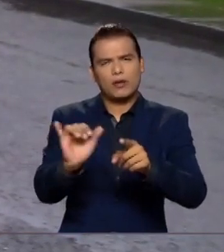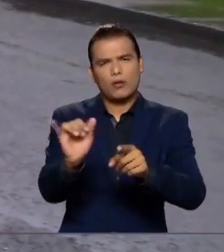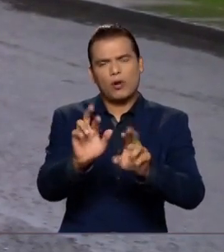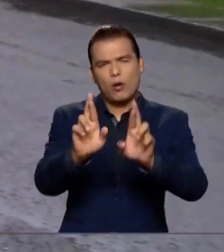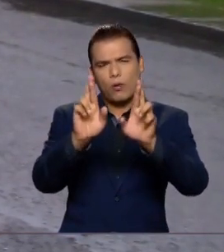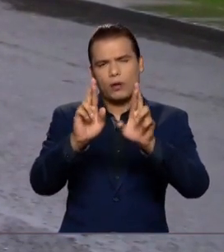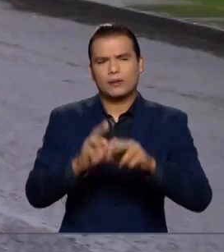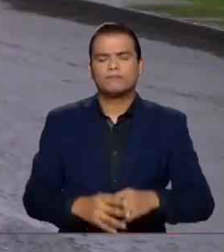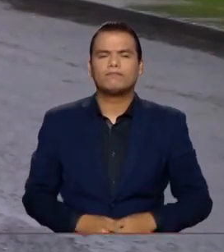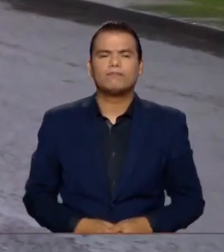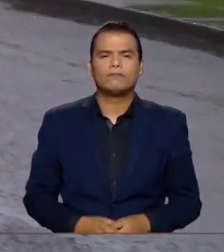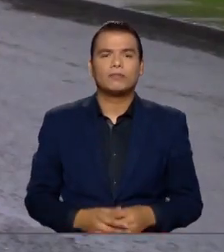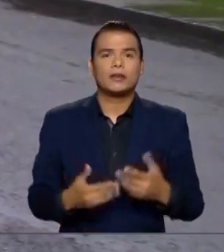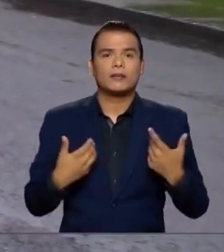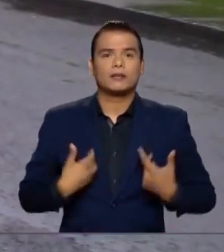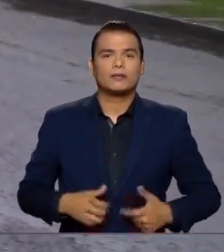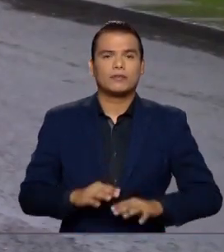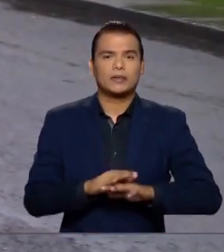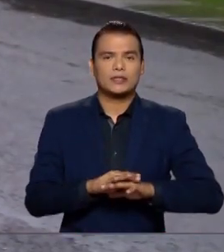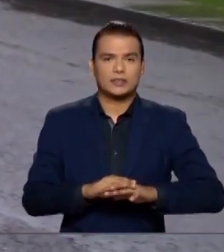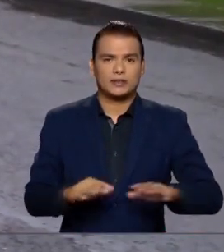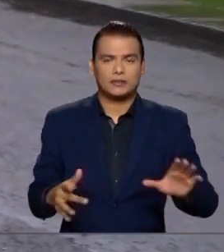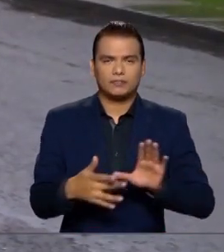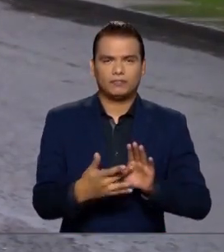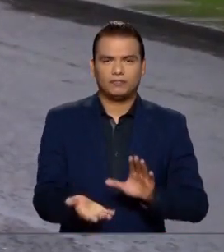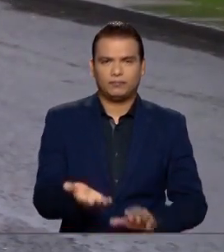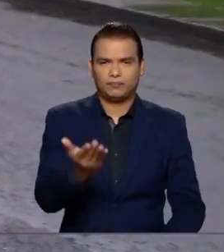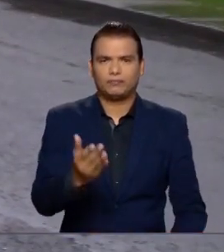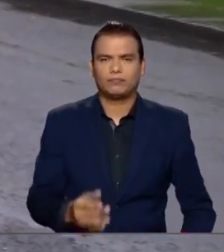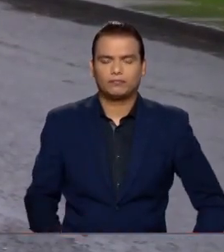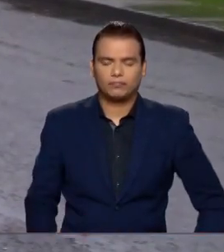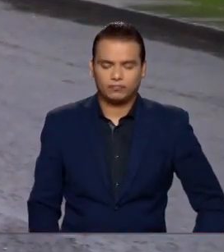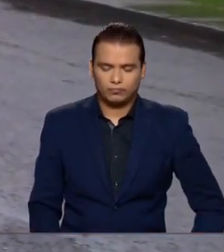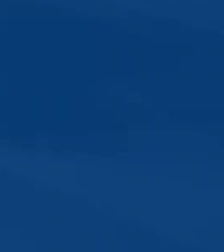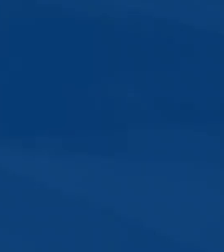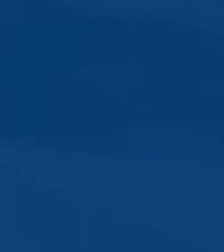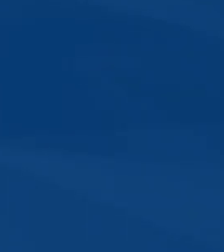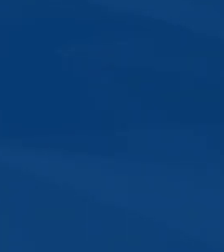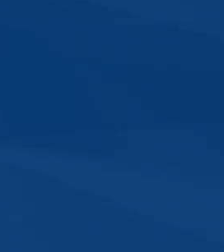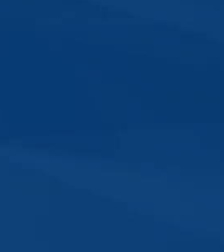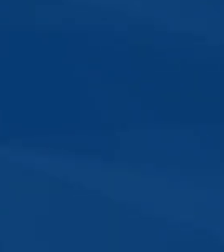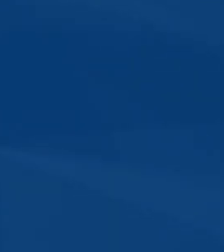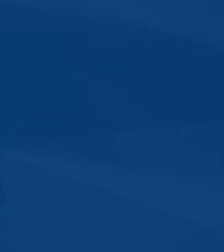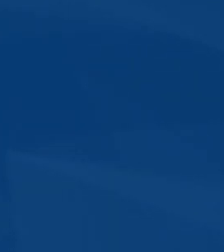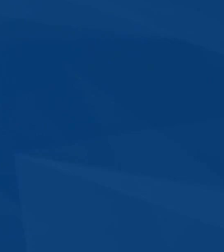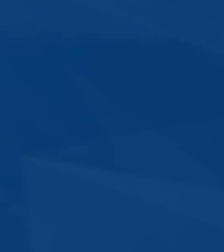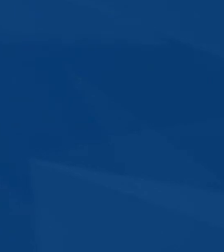armados en el resto del país. Desde Popayán, Juan Pablo Velasco, Telepacífico Noticias.